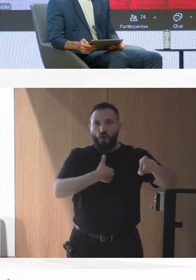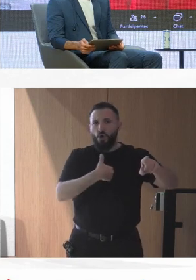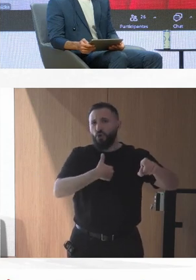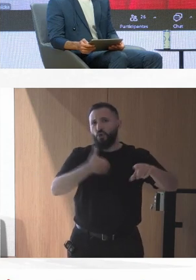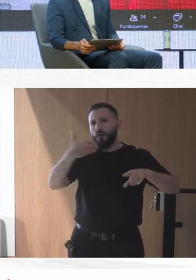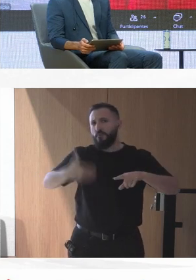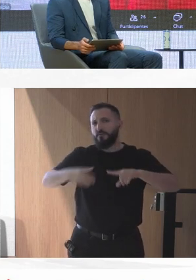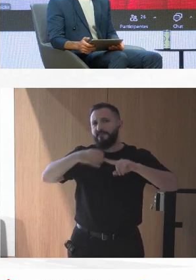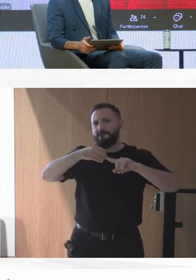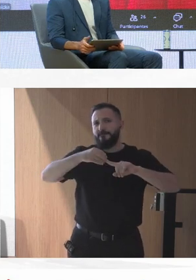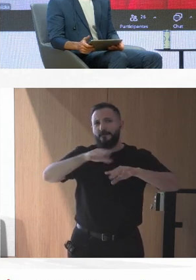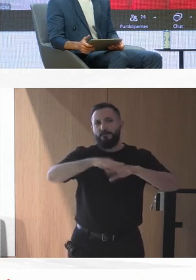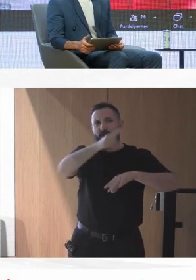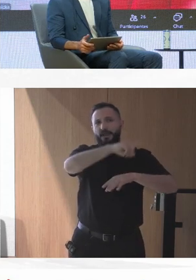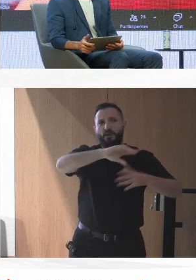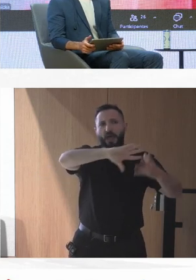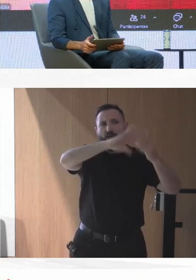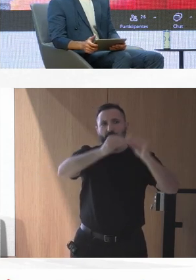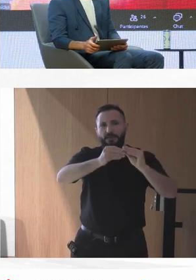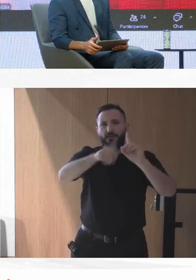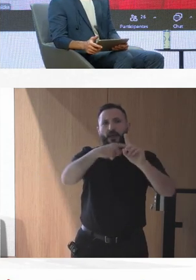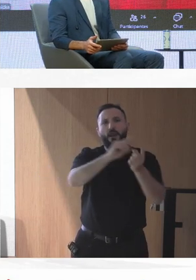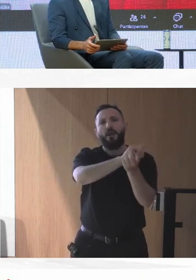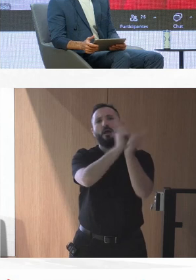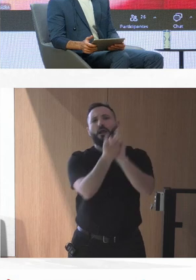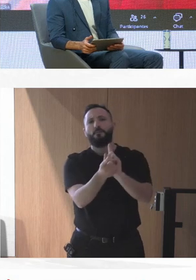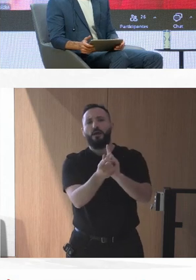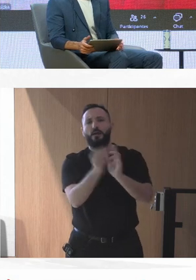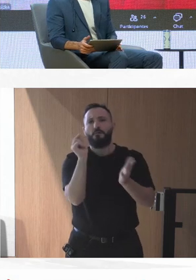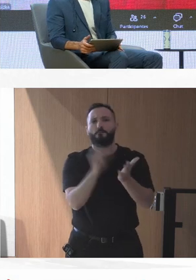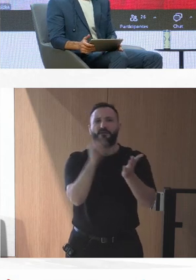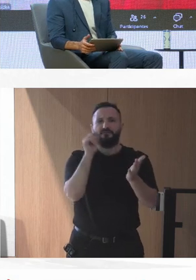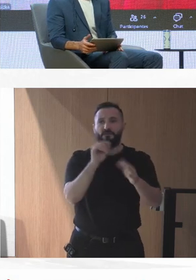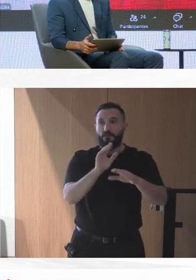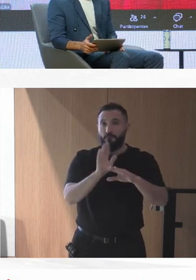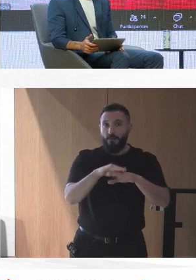conseguir adaptarse y cambiar, así que bueno, esto suele ayudar